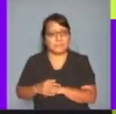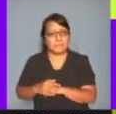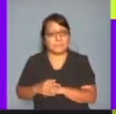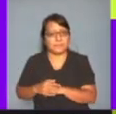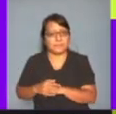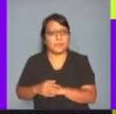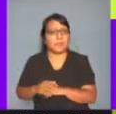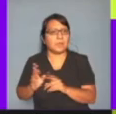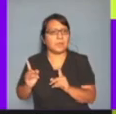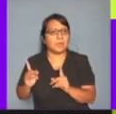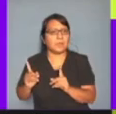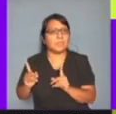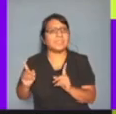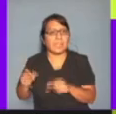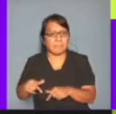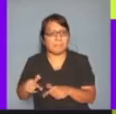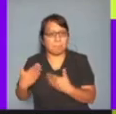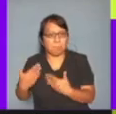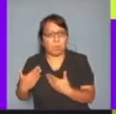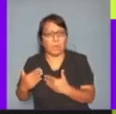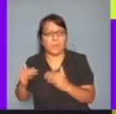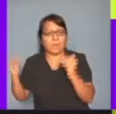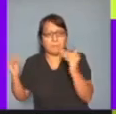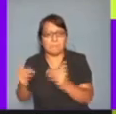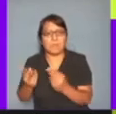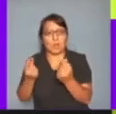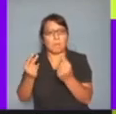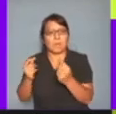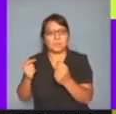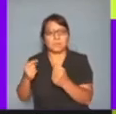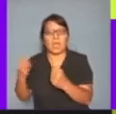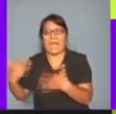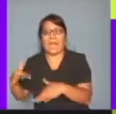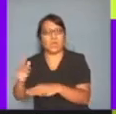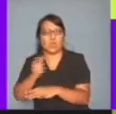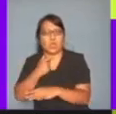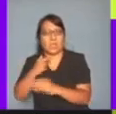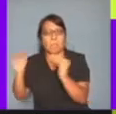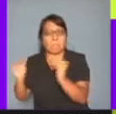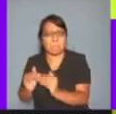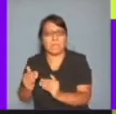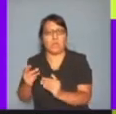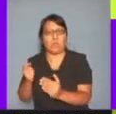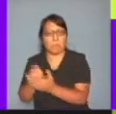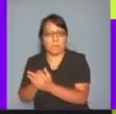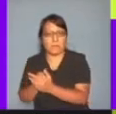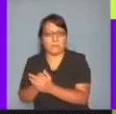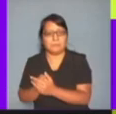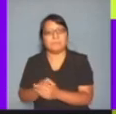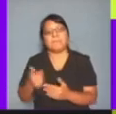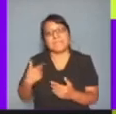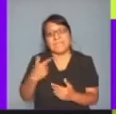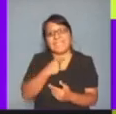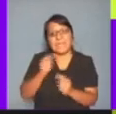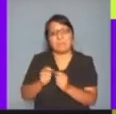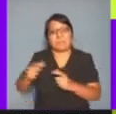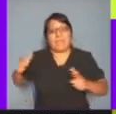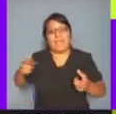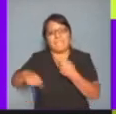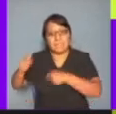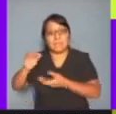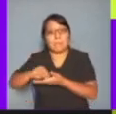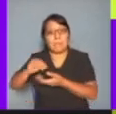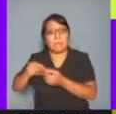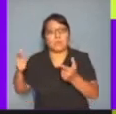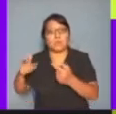una reducción de precios como una forma de incrementar sus ventas, pero también como